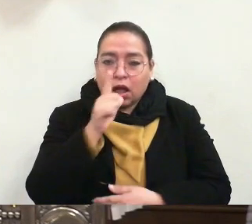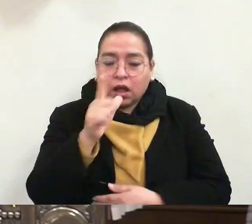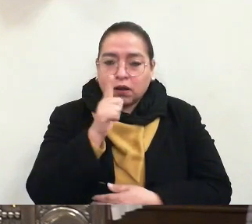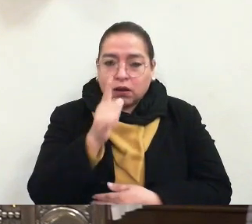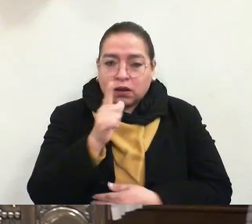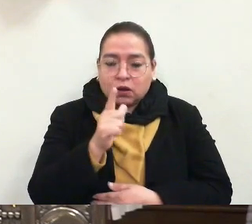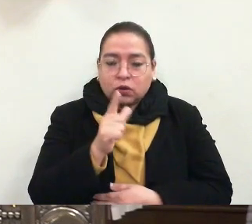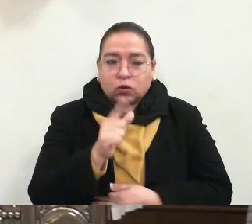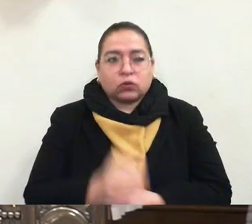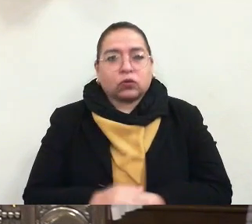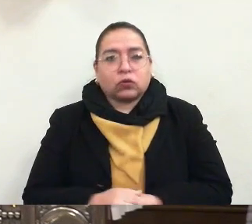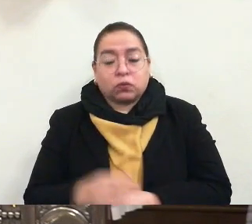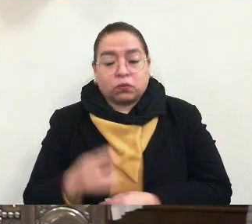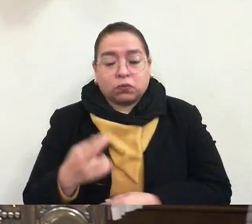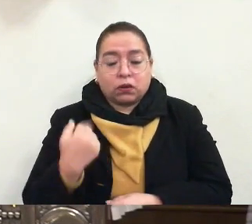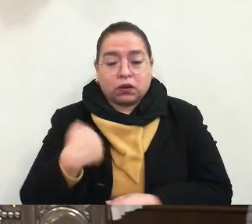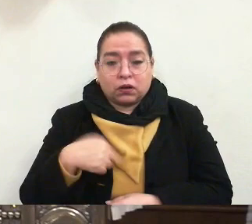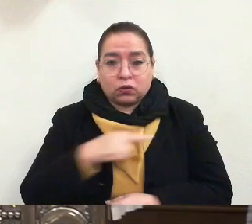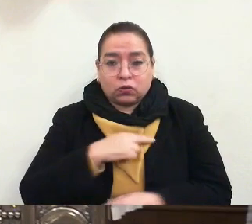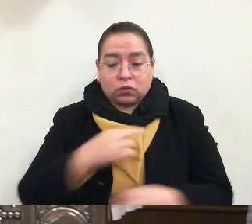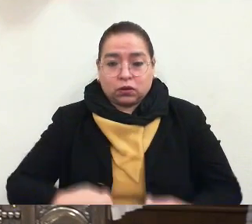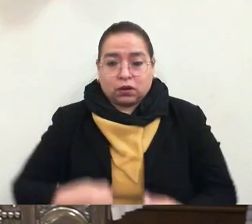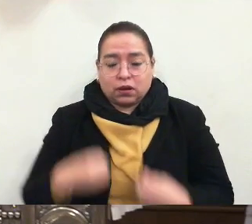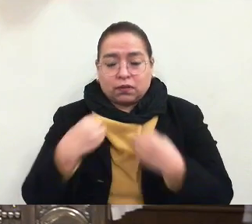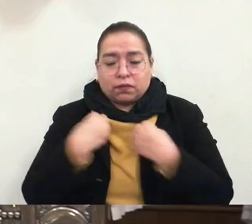como una lámpara para los pasos.